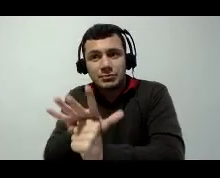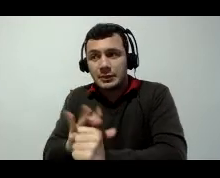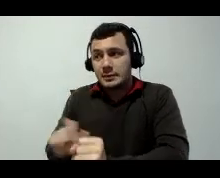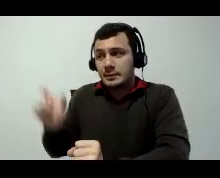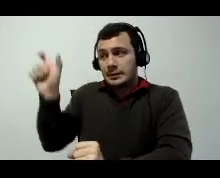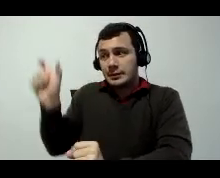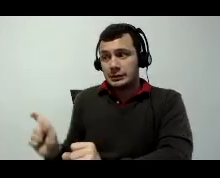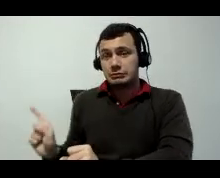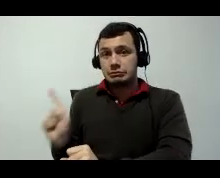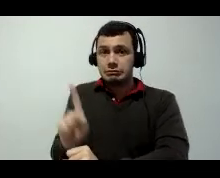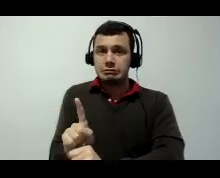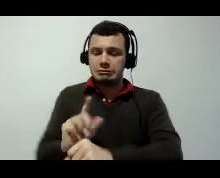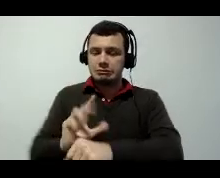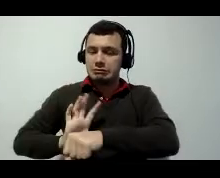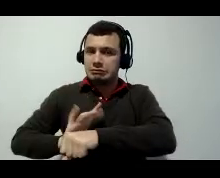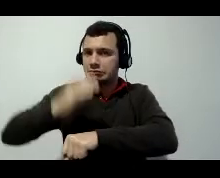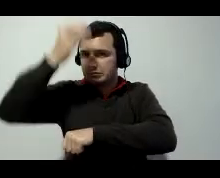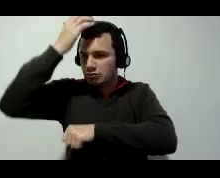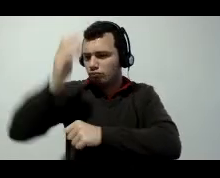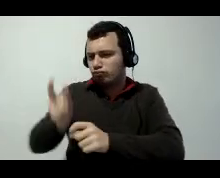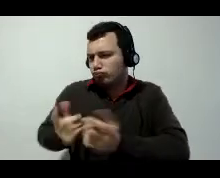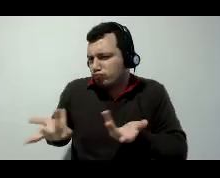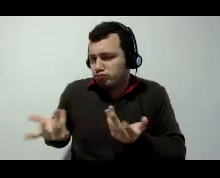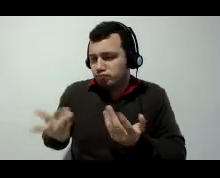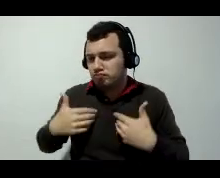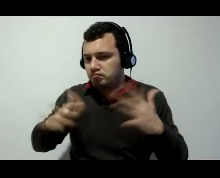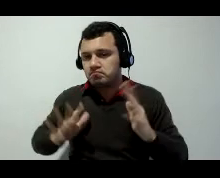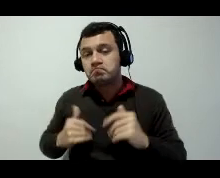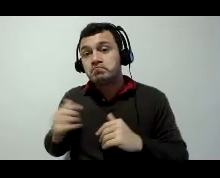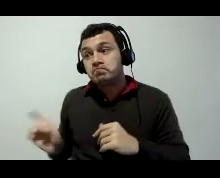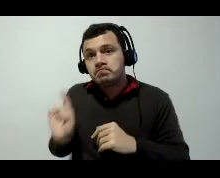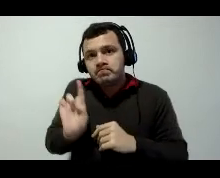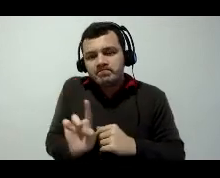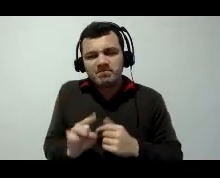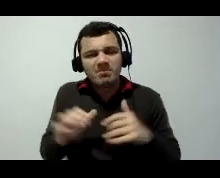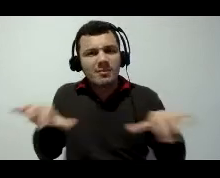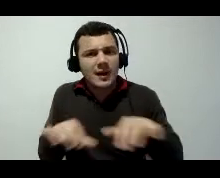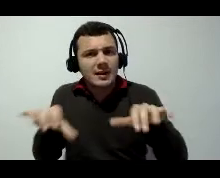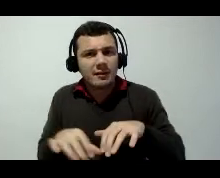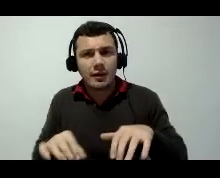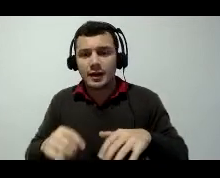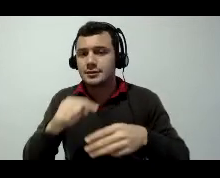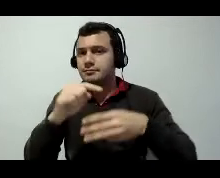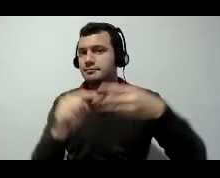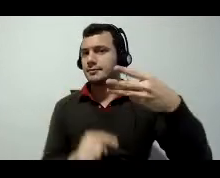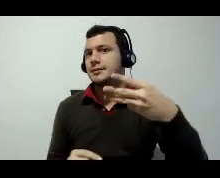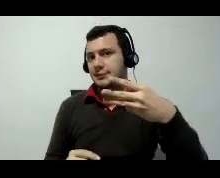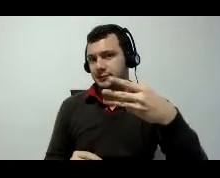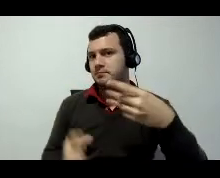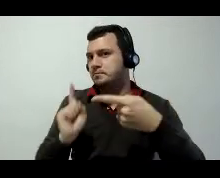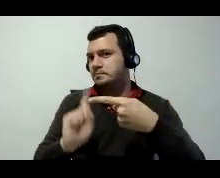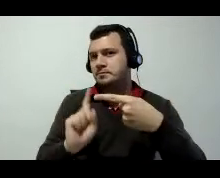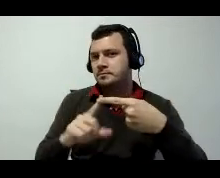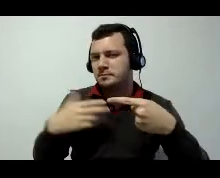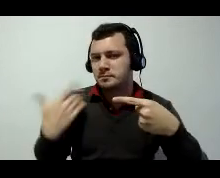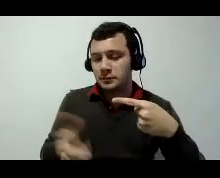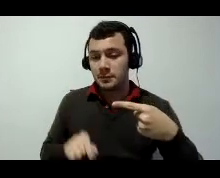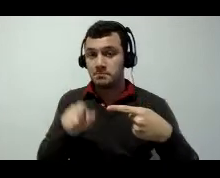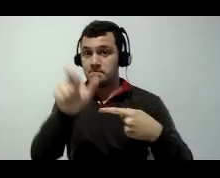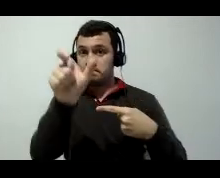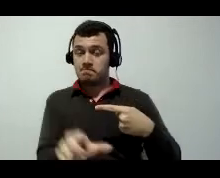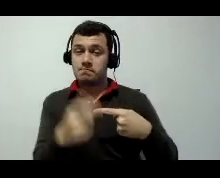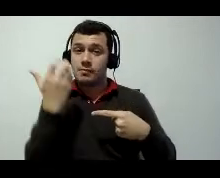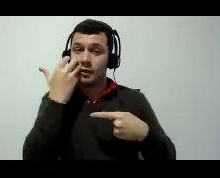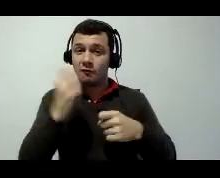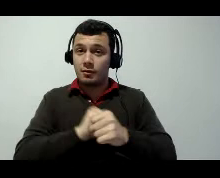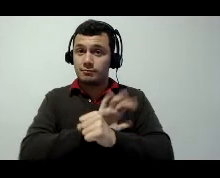tener 3 tipos de actividades diferentes que va a poder estar realizando. Una es teniendo contacto directo con este paciente en procedimientos